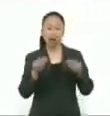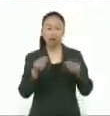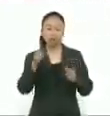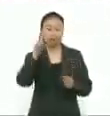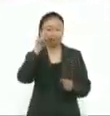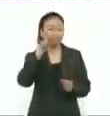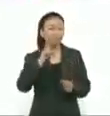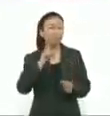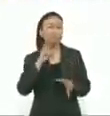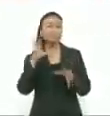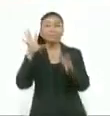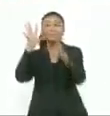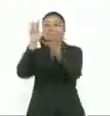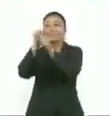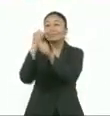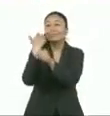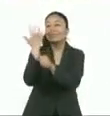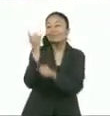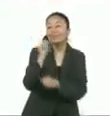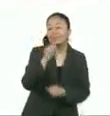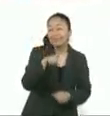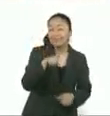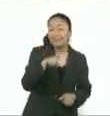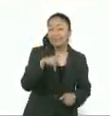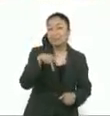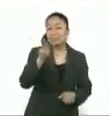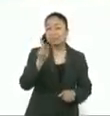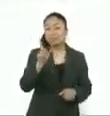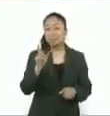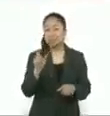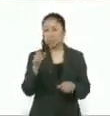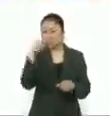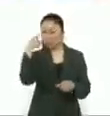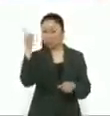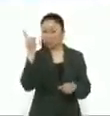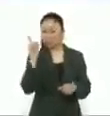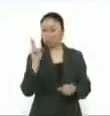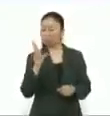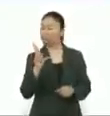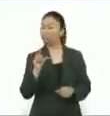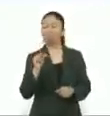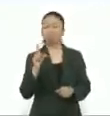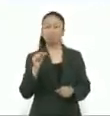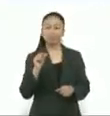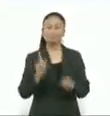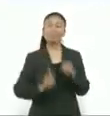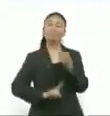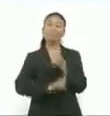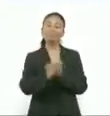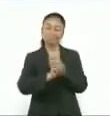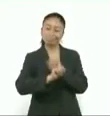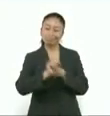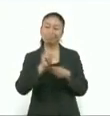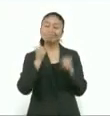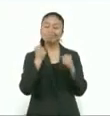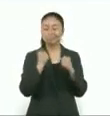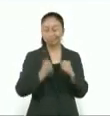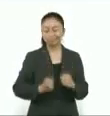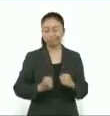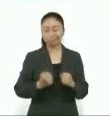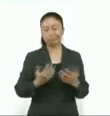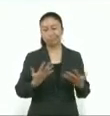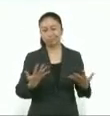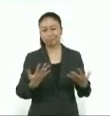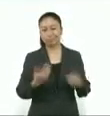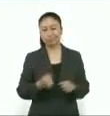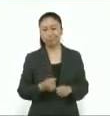nosotras visualizamos y anhelamos no será automático y no estará exento de obstáculos. Ahí está